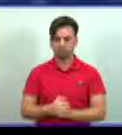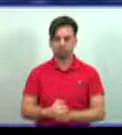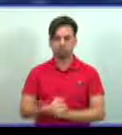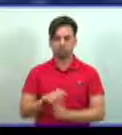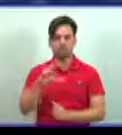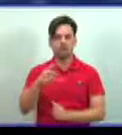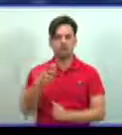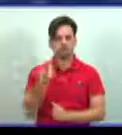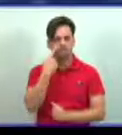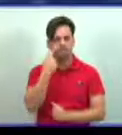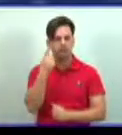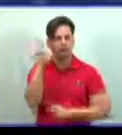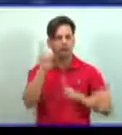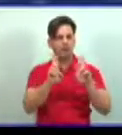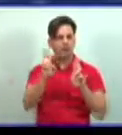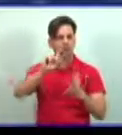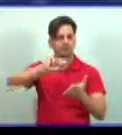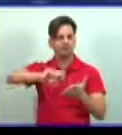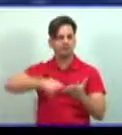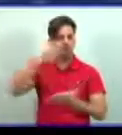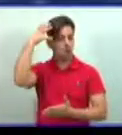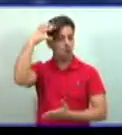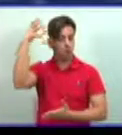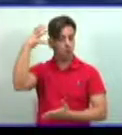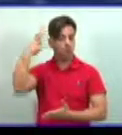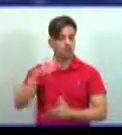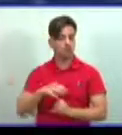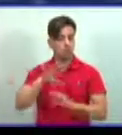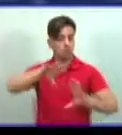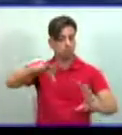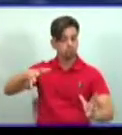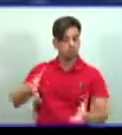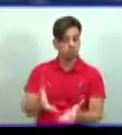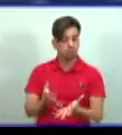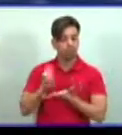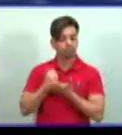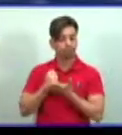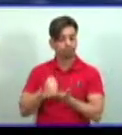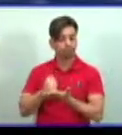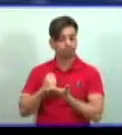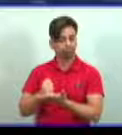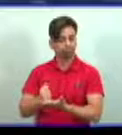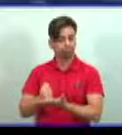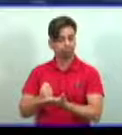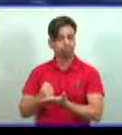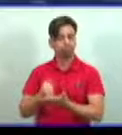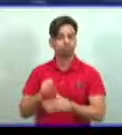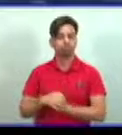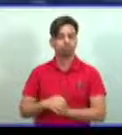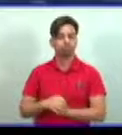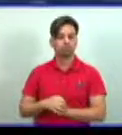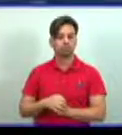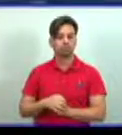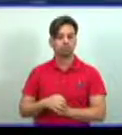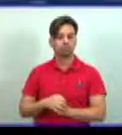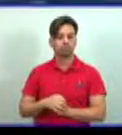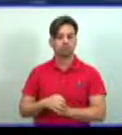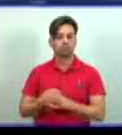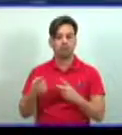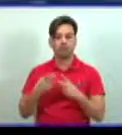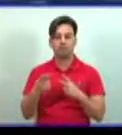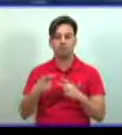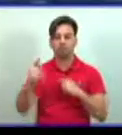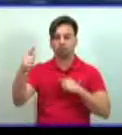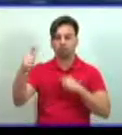para descontaminar la atmósfera o para ayudar y contribuir en los próximos años a emitir menos gases de efecto